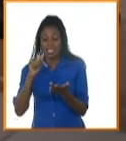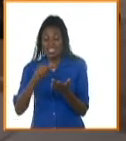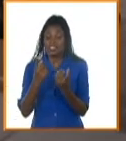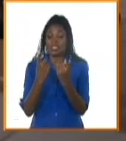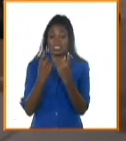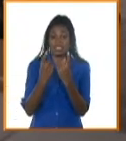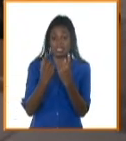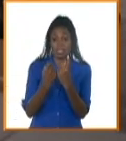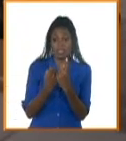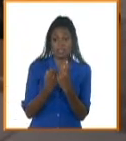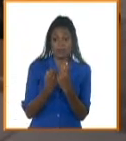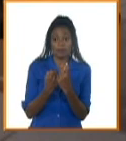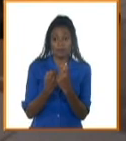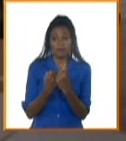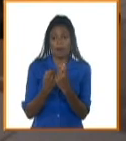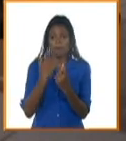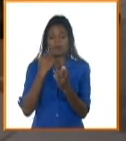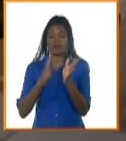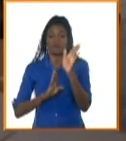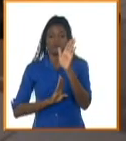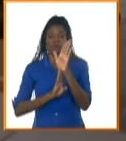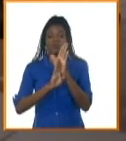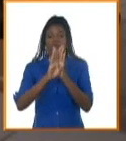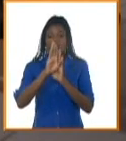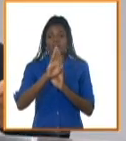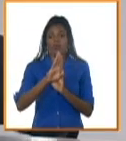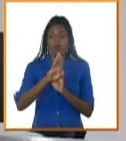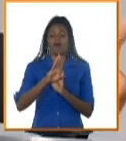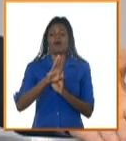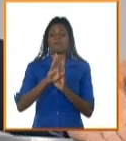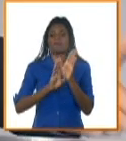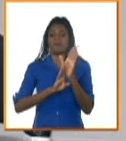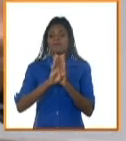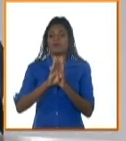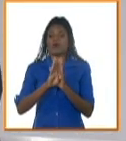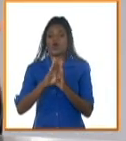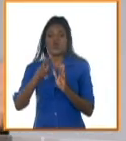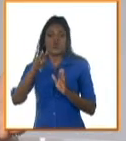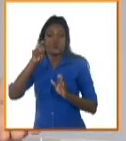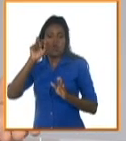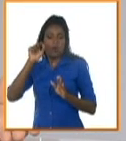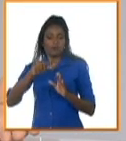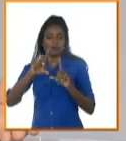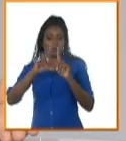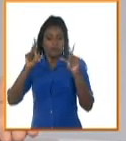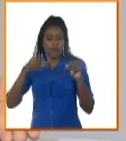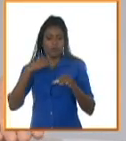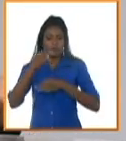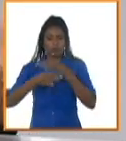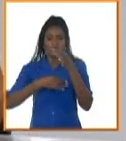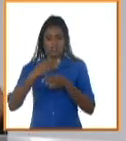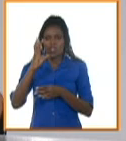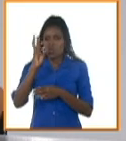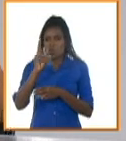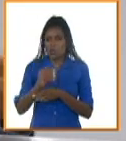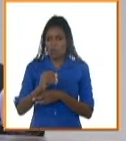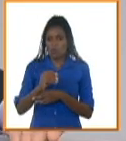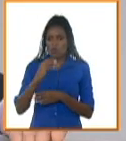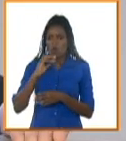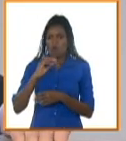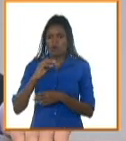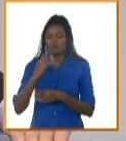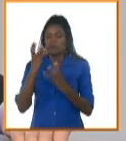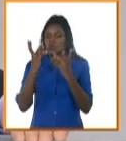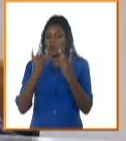impostergable para avanzar hacia la modernidad de un país y que también Sabe apreciar por eso mencionaba los números ahorita cuánto significa